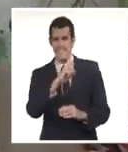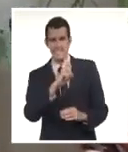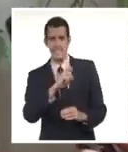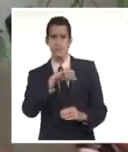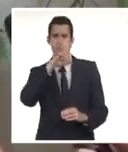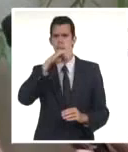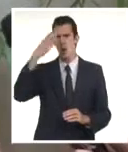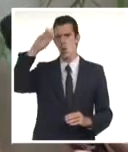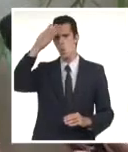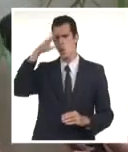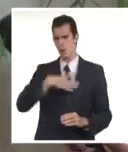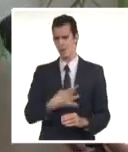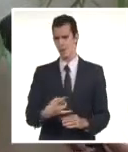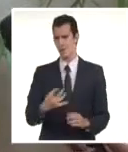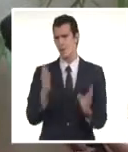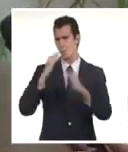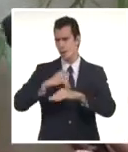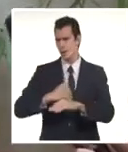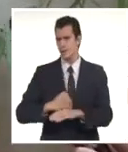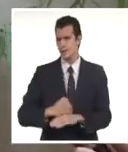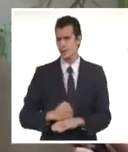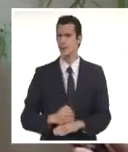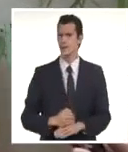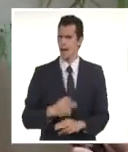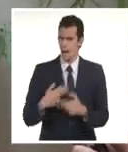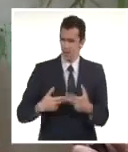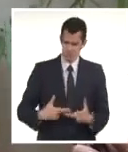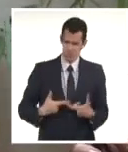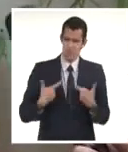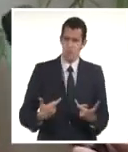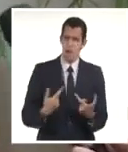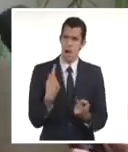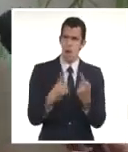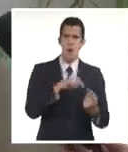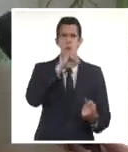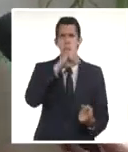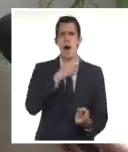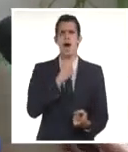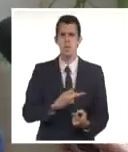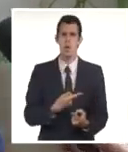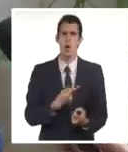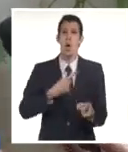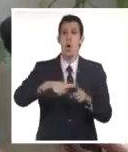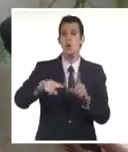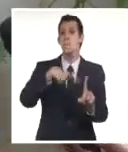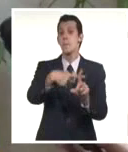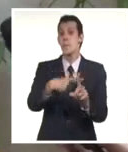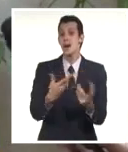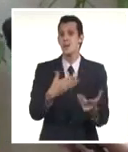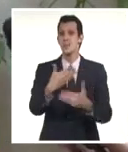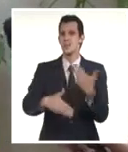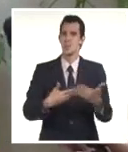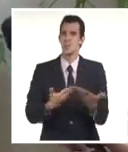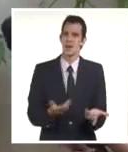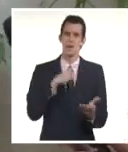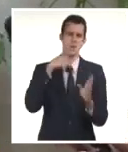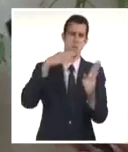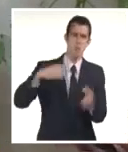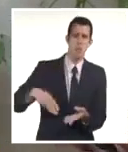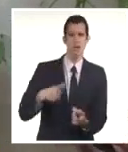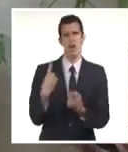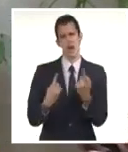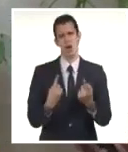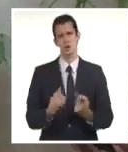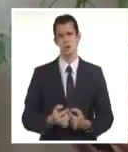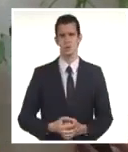heroísmo y también con pesar, algunas madres estarán lamentando ese día la pérdida de sus hijos en